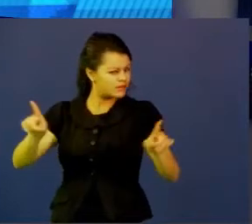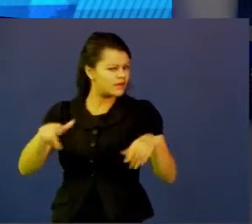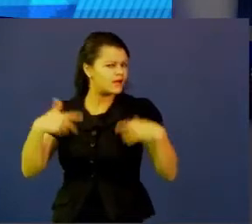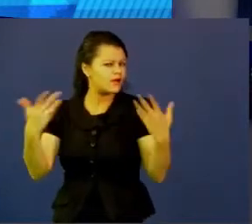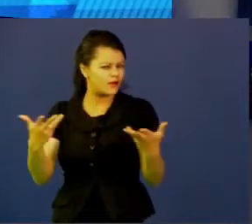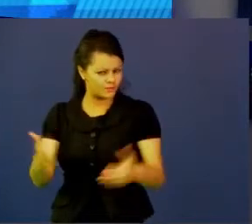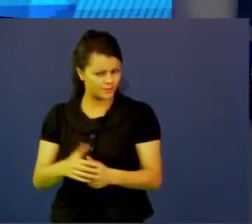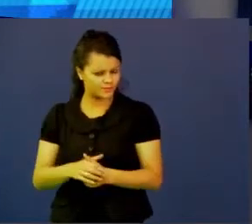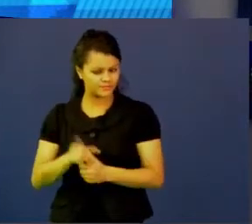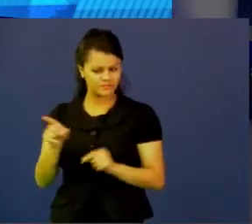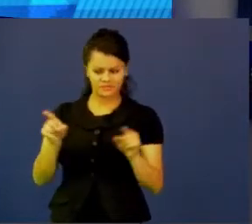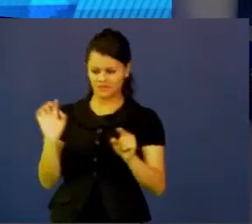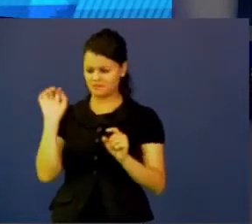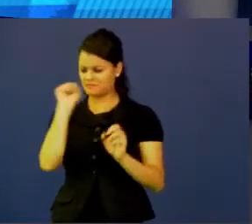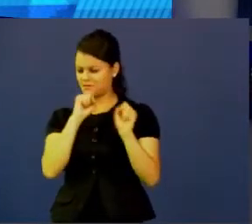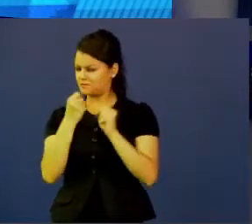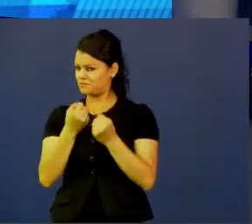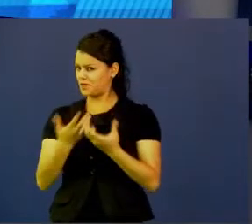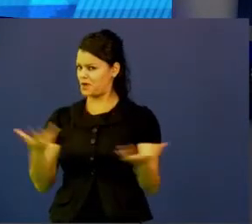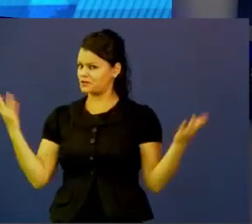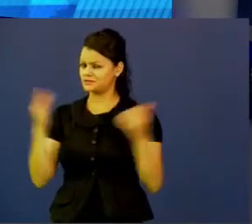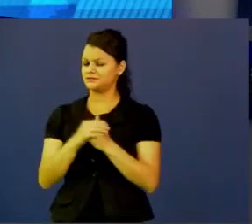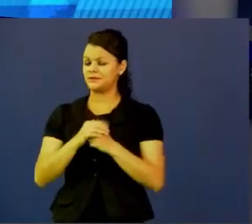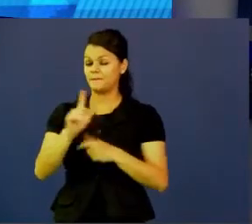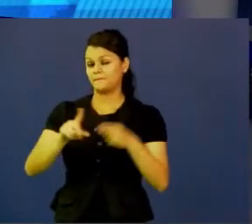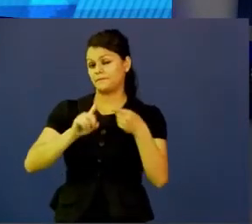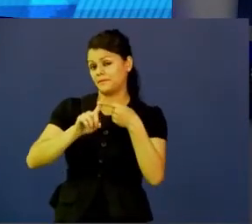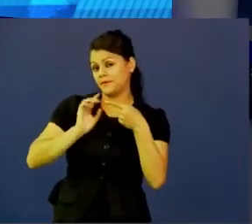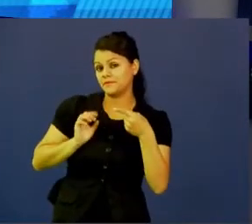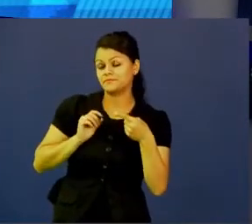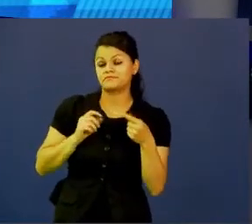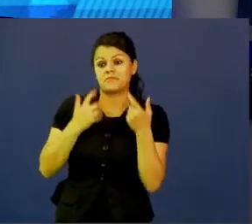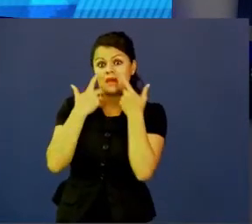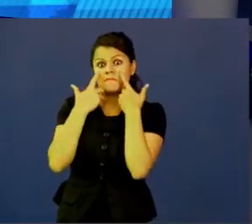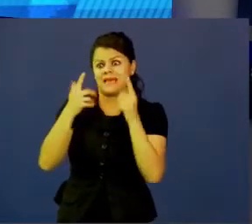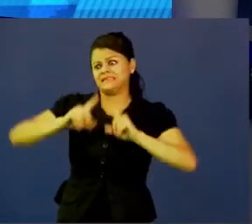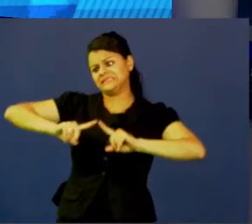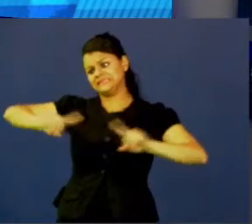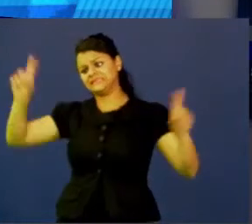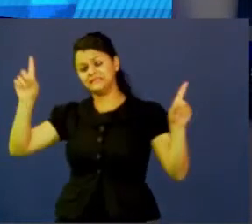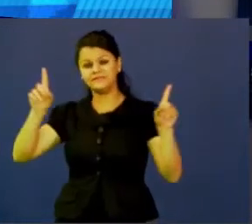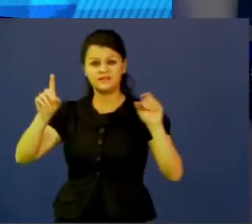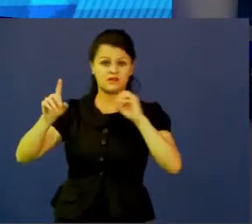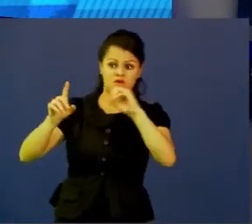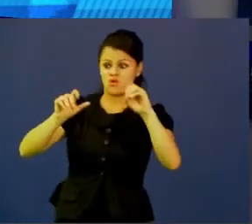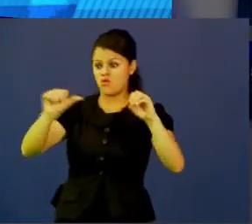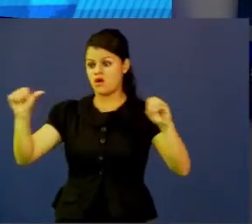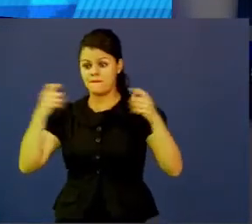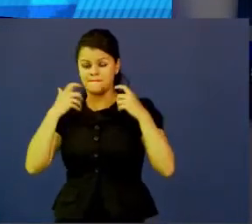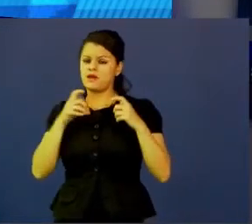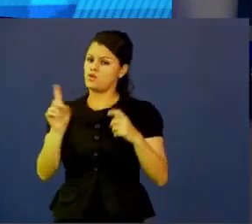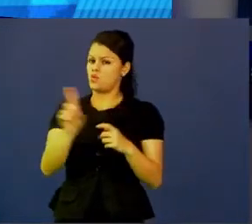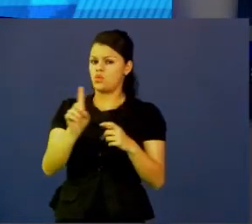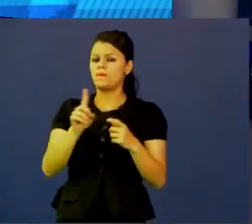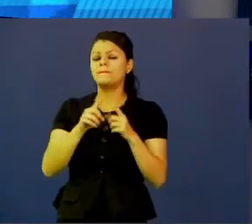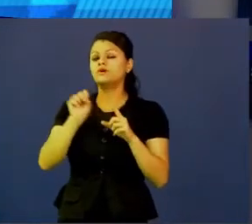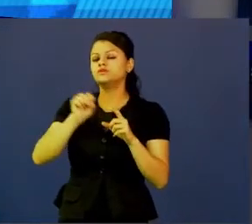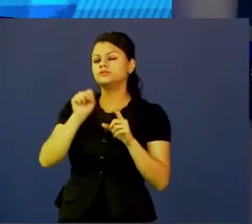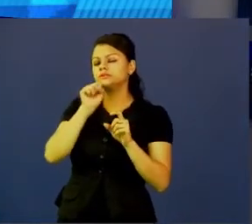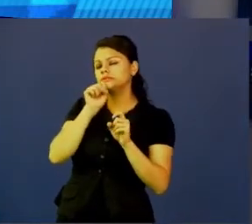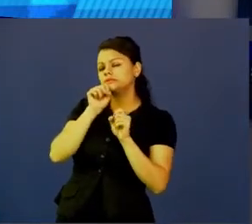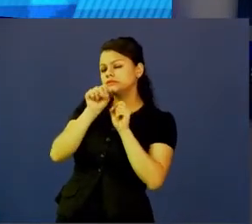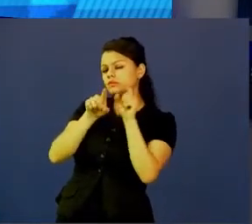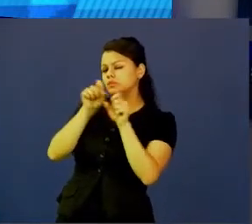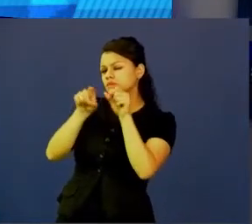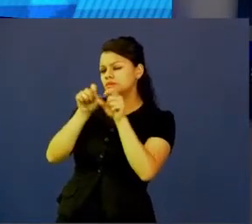encontramos pues, varias cosas. Lo primero es que, si bien no encontramos diferencias muy marcadas entre ellos y ellas en nuestra encuesta de Atexco,